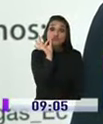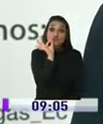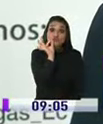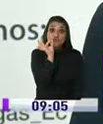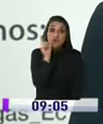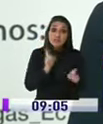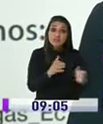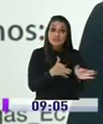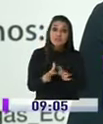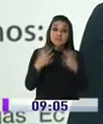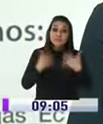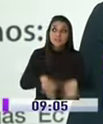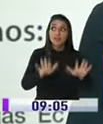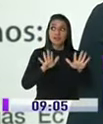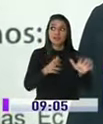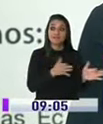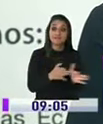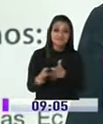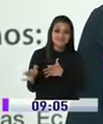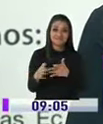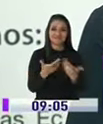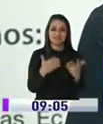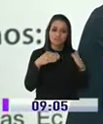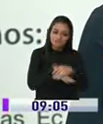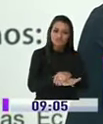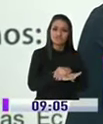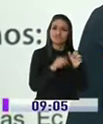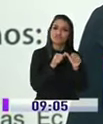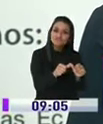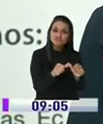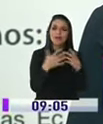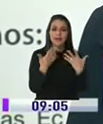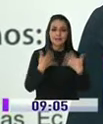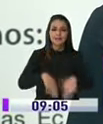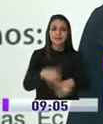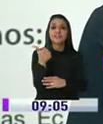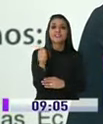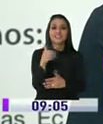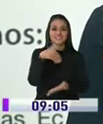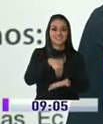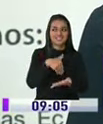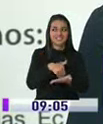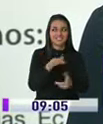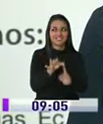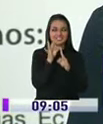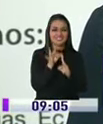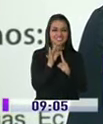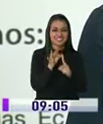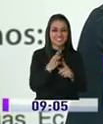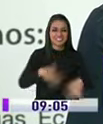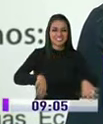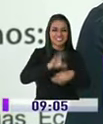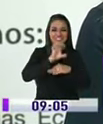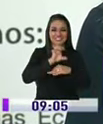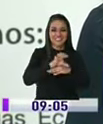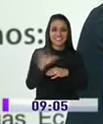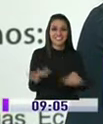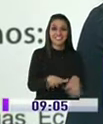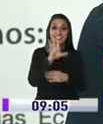ser tratado con tratamiento e internamiento, contamos en este momento con 10 centros que están funcionando ya a nivel nacional y